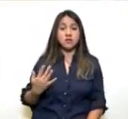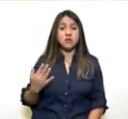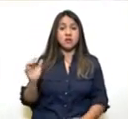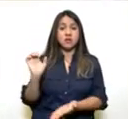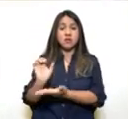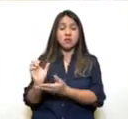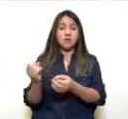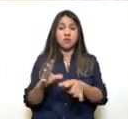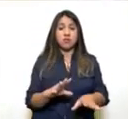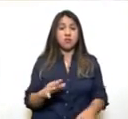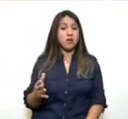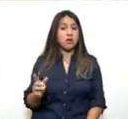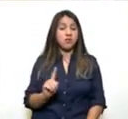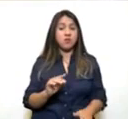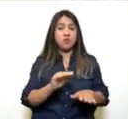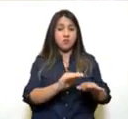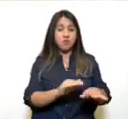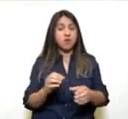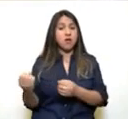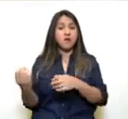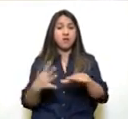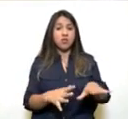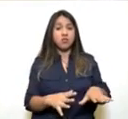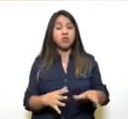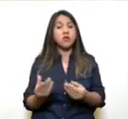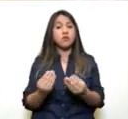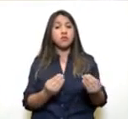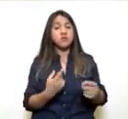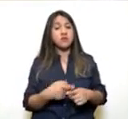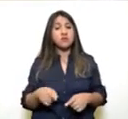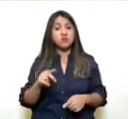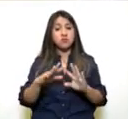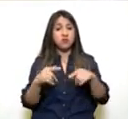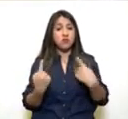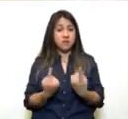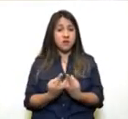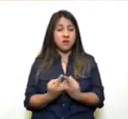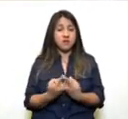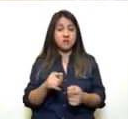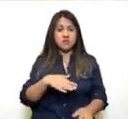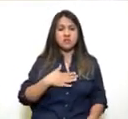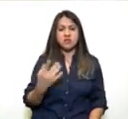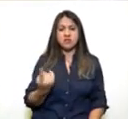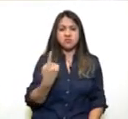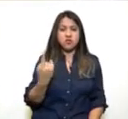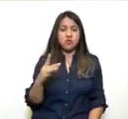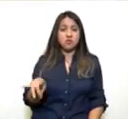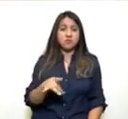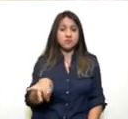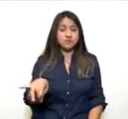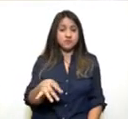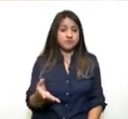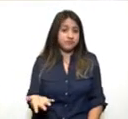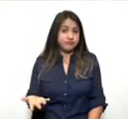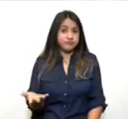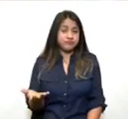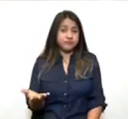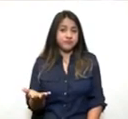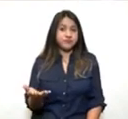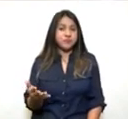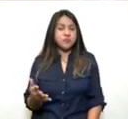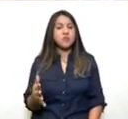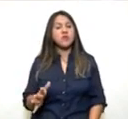estado abandonado muchas veces también de su familia con una